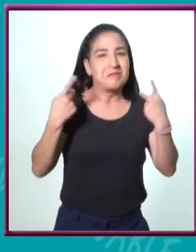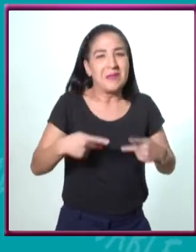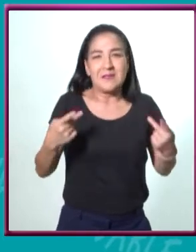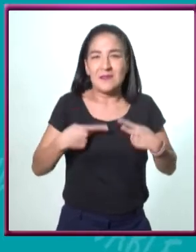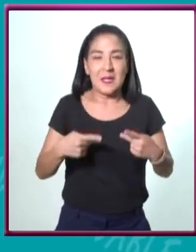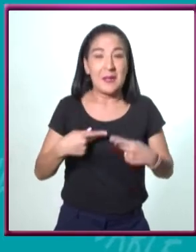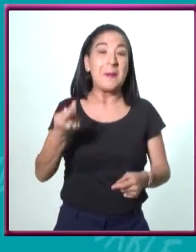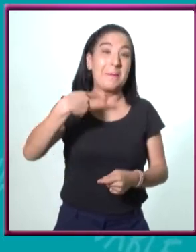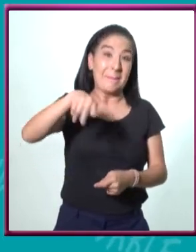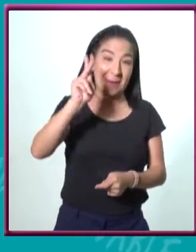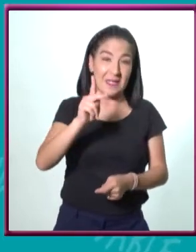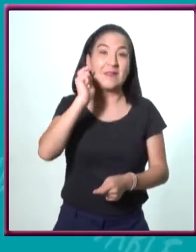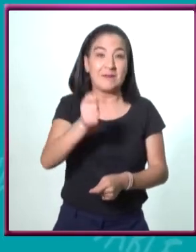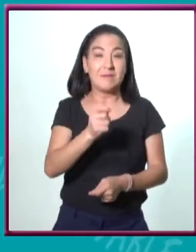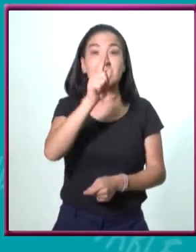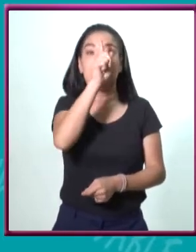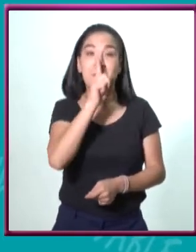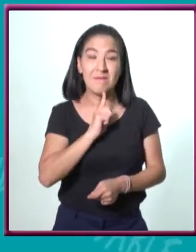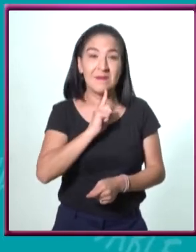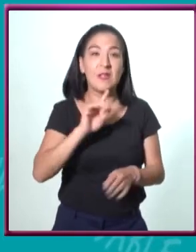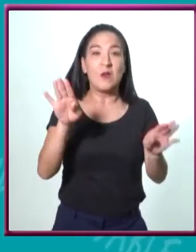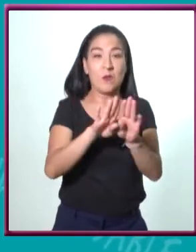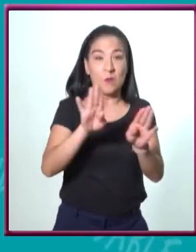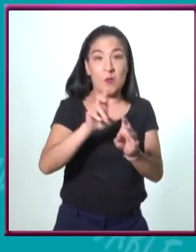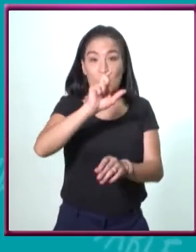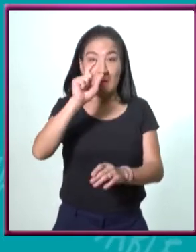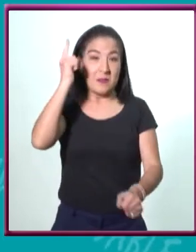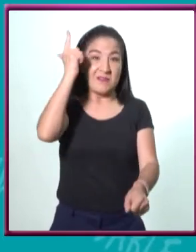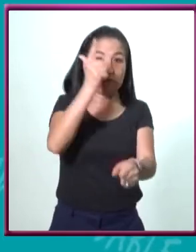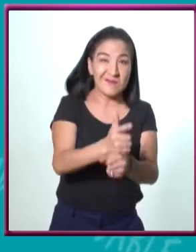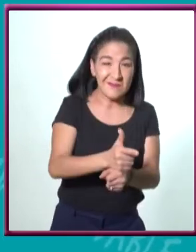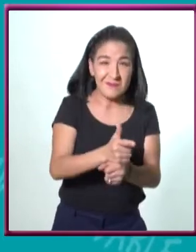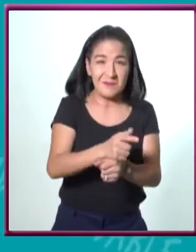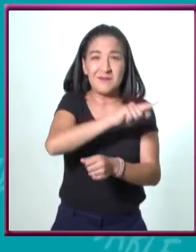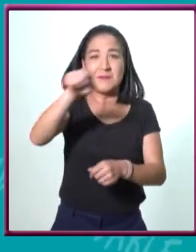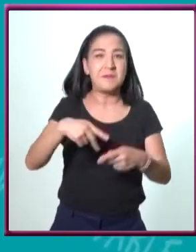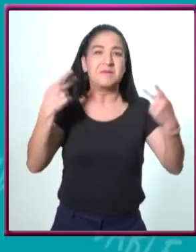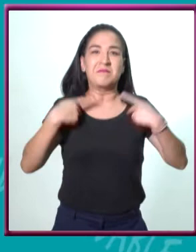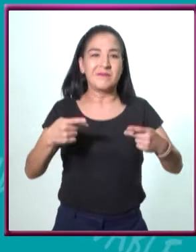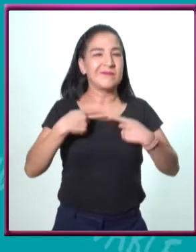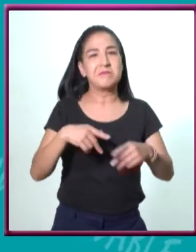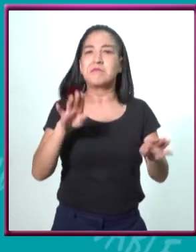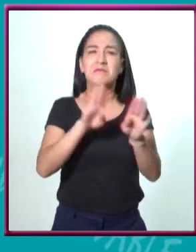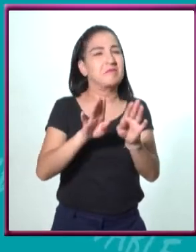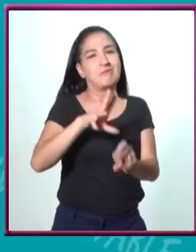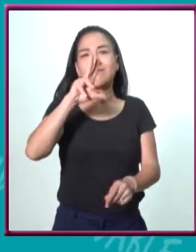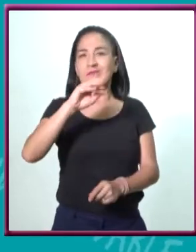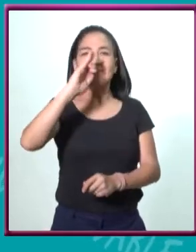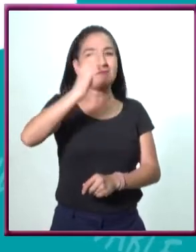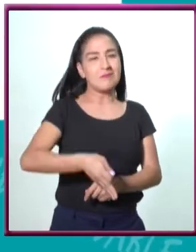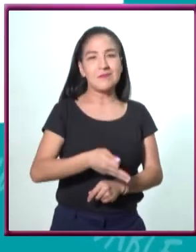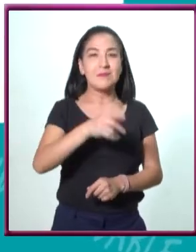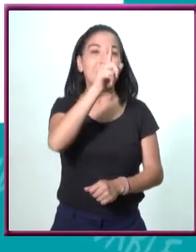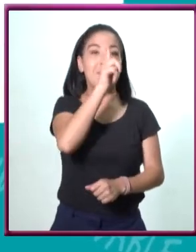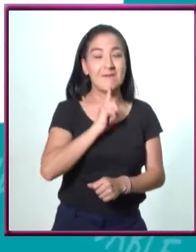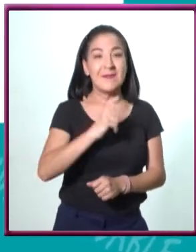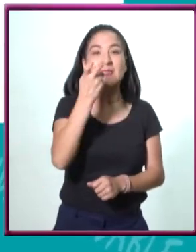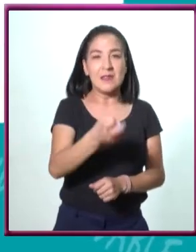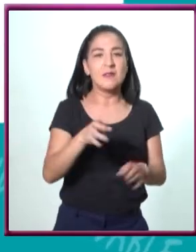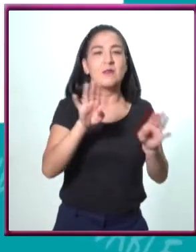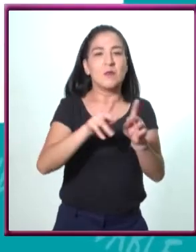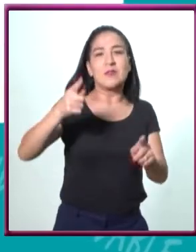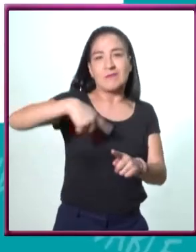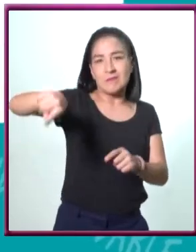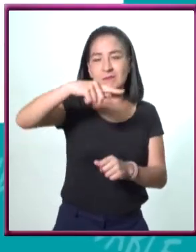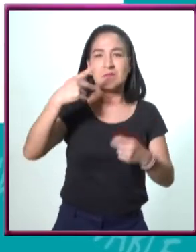sociales. Sin embargo, las mentiras, una vez descubiertas, no son bien vistas ni bien recibidas. Las mentiras pueden hacer